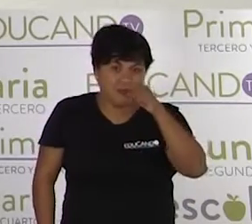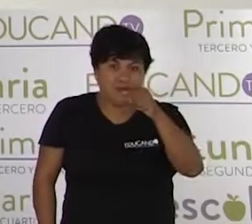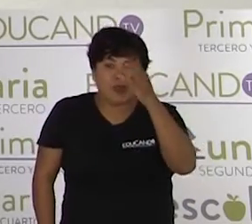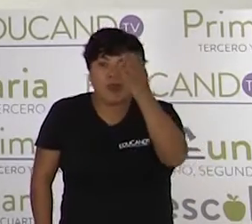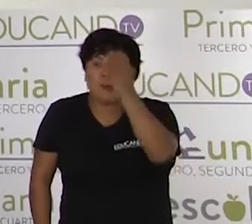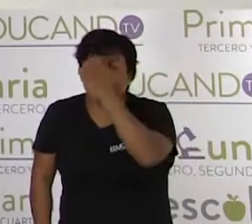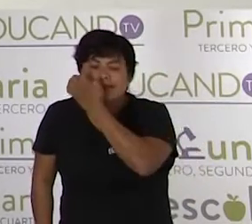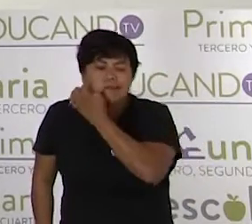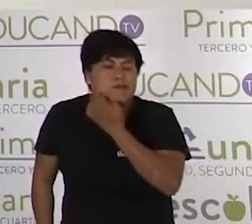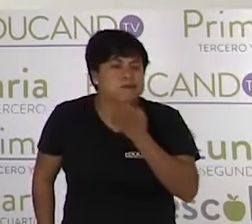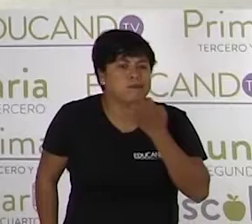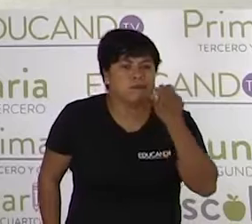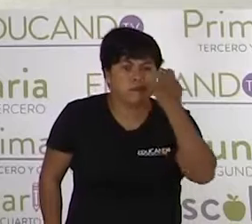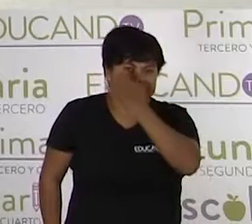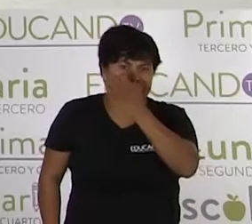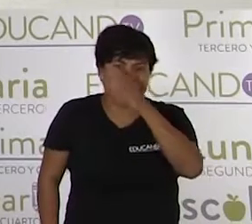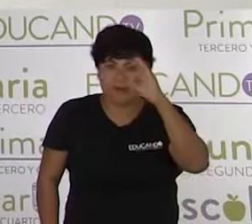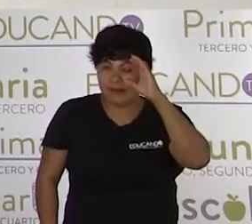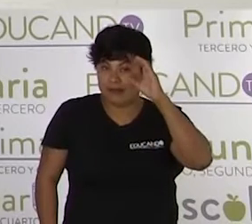Observa la siguiente imagen.